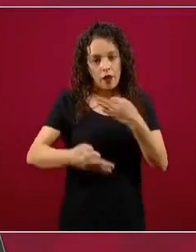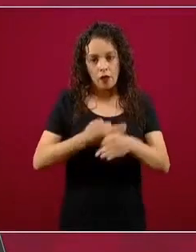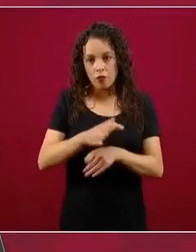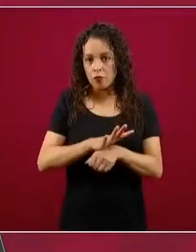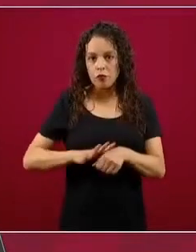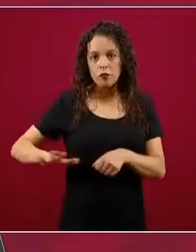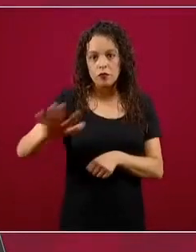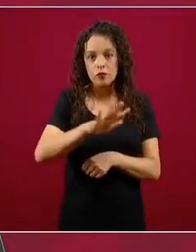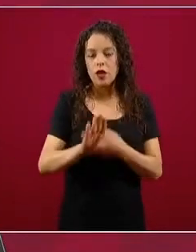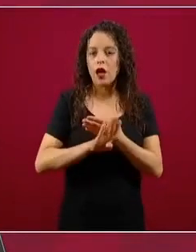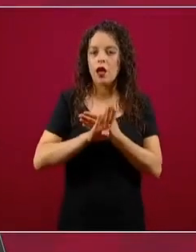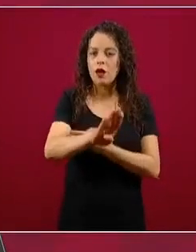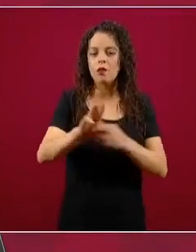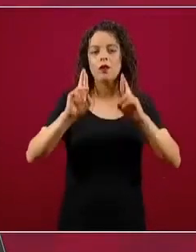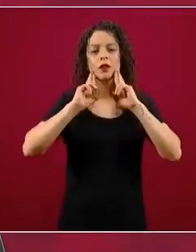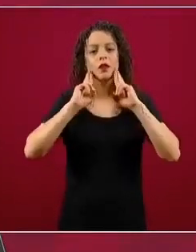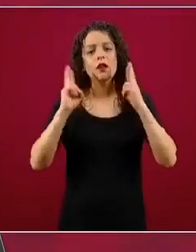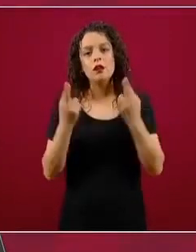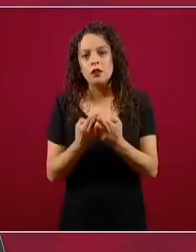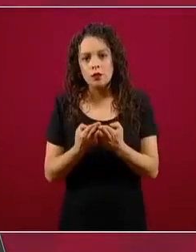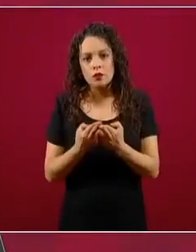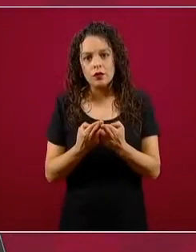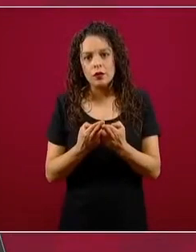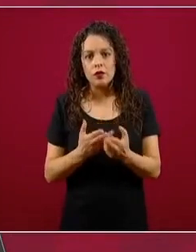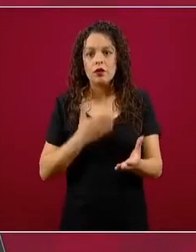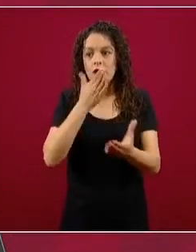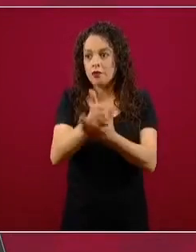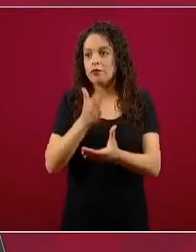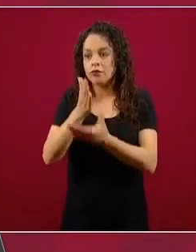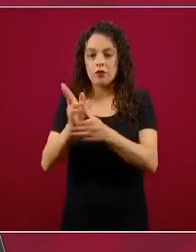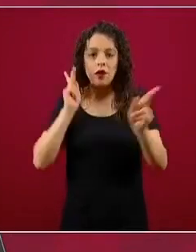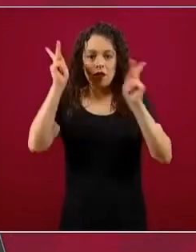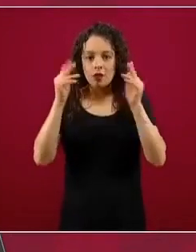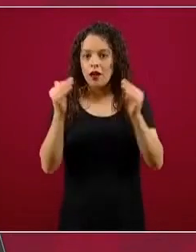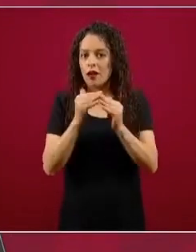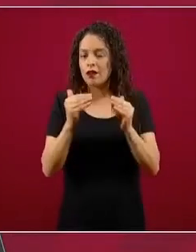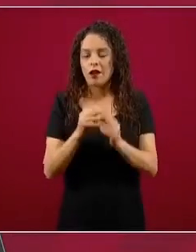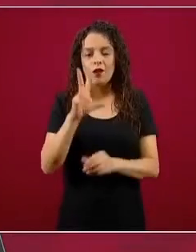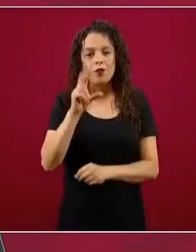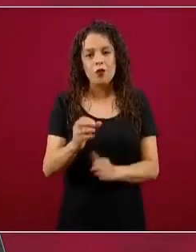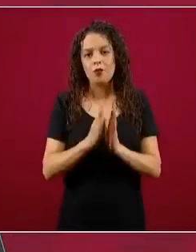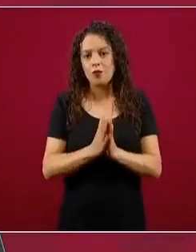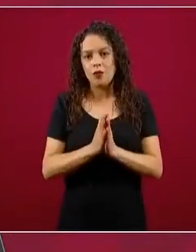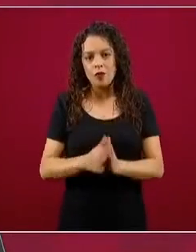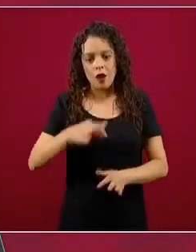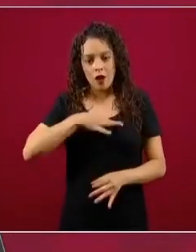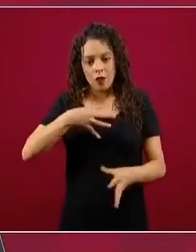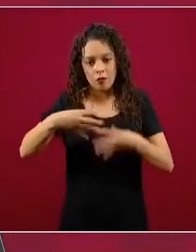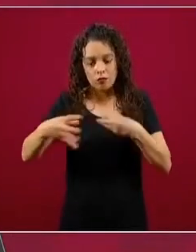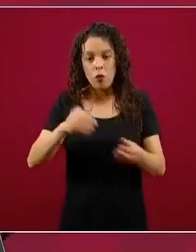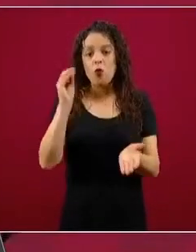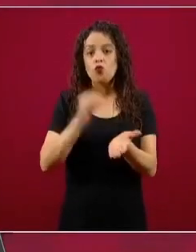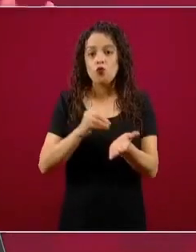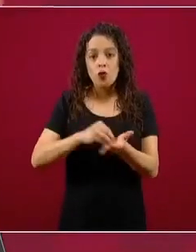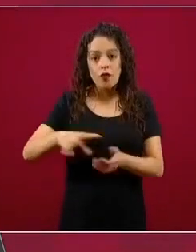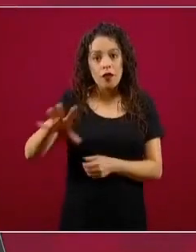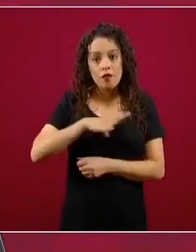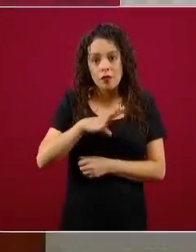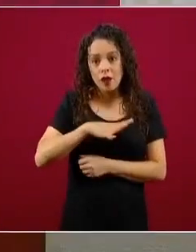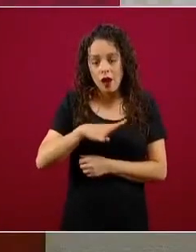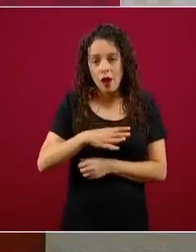eviten reunirse físicamente, la epidemia sigue activa, no es todavía momento oportuno para